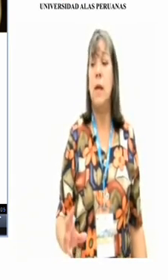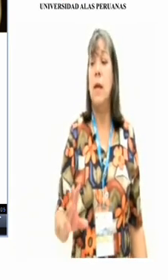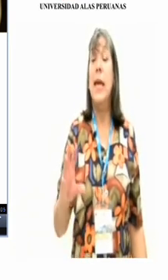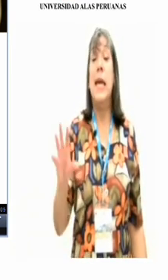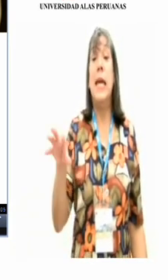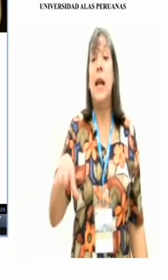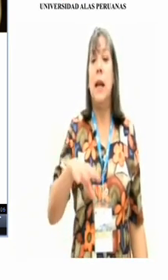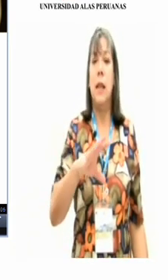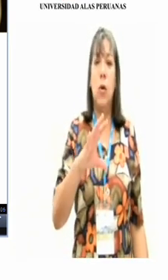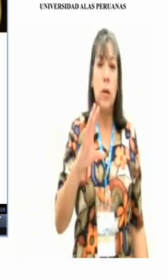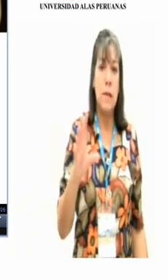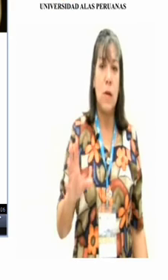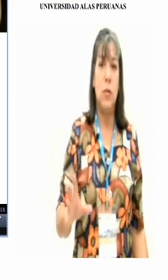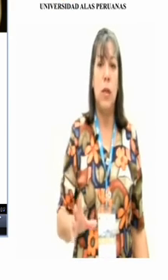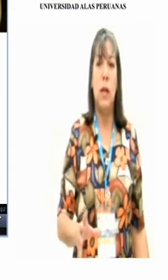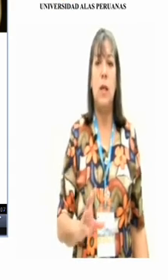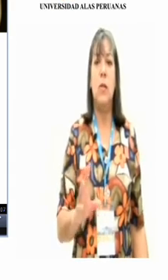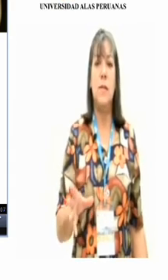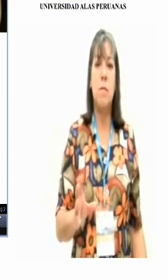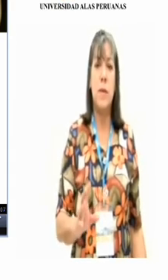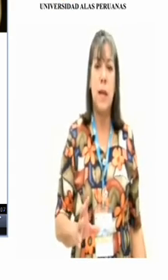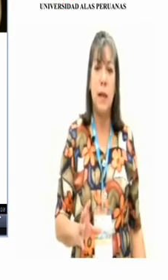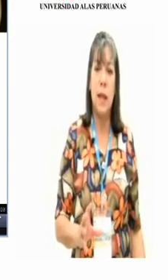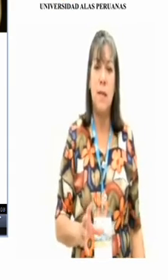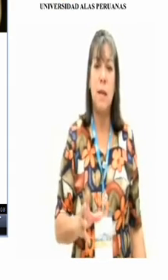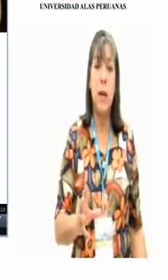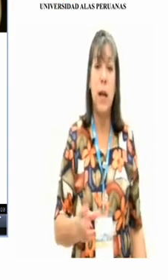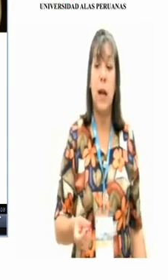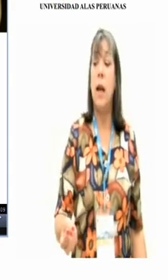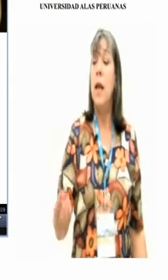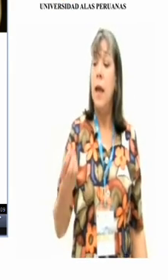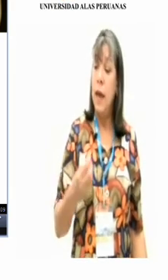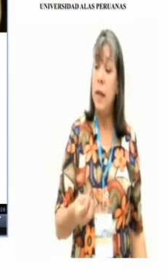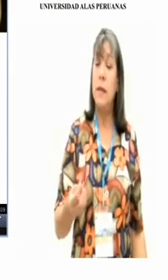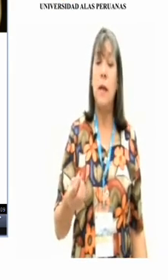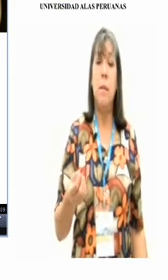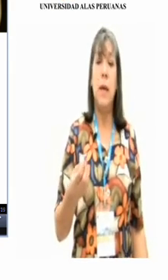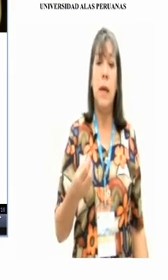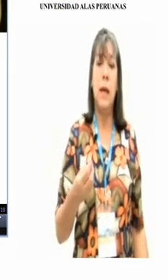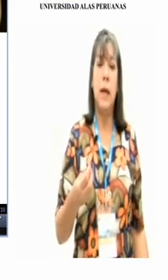a distancia y alrededor de ese contenido, de esa especialidad disciplinar,